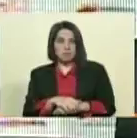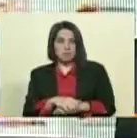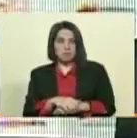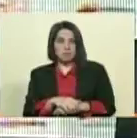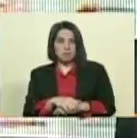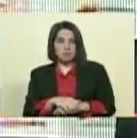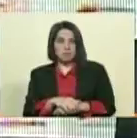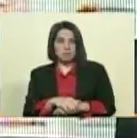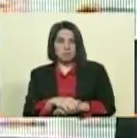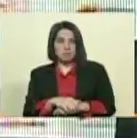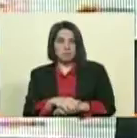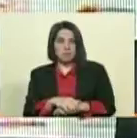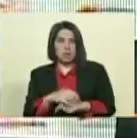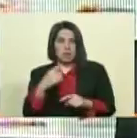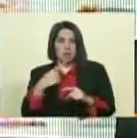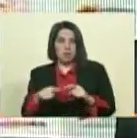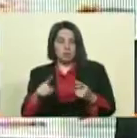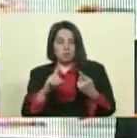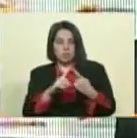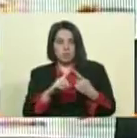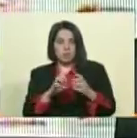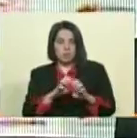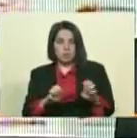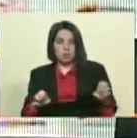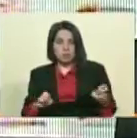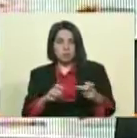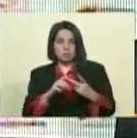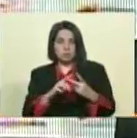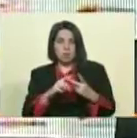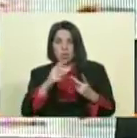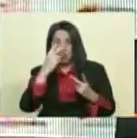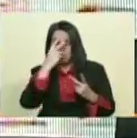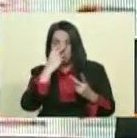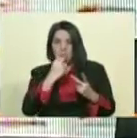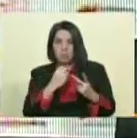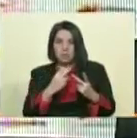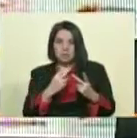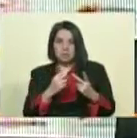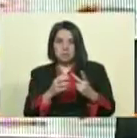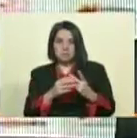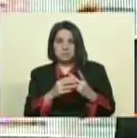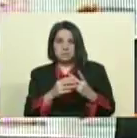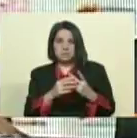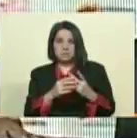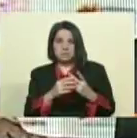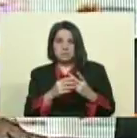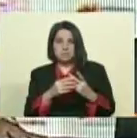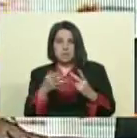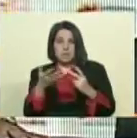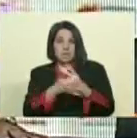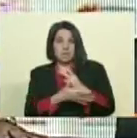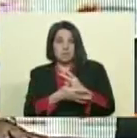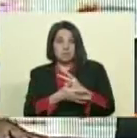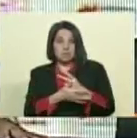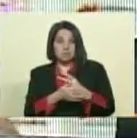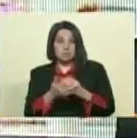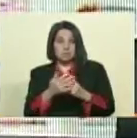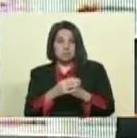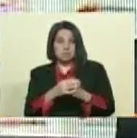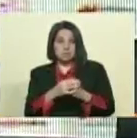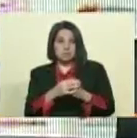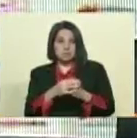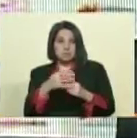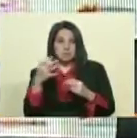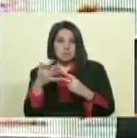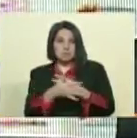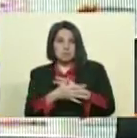Segundo punto. Primero, educación. Segundo, pobreza. Situación socioeconómica del pueblo.